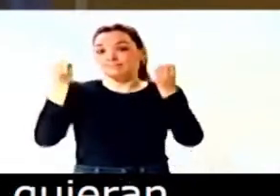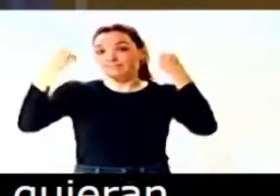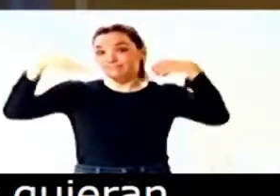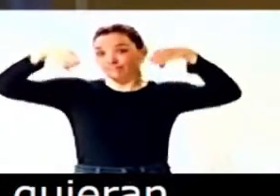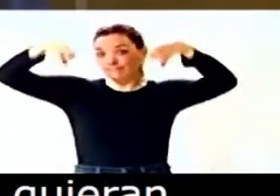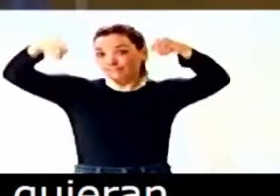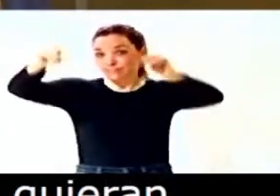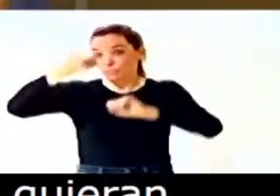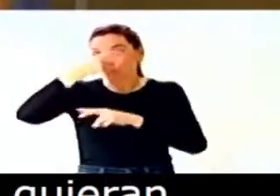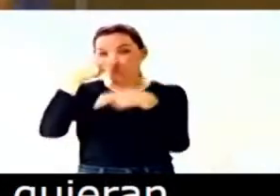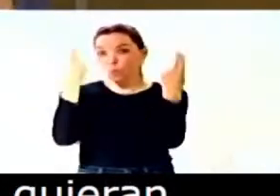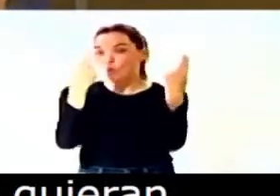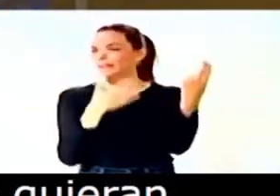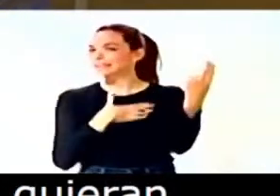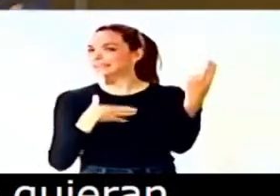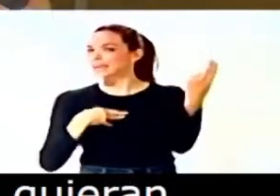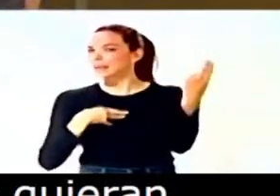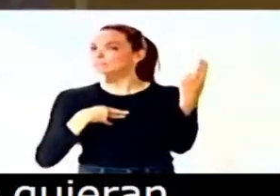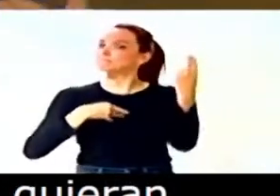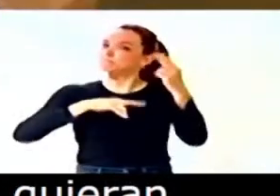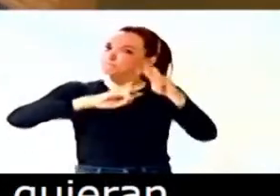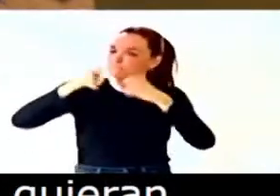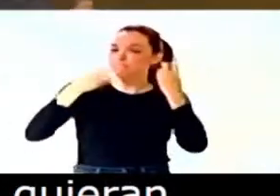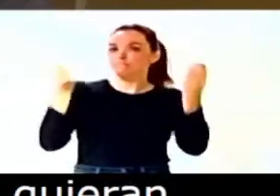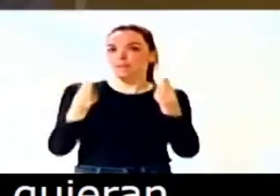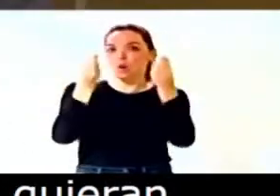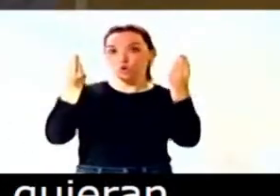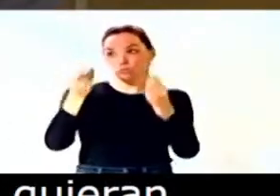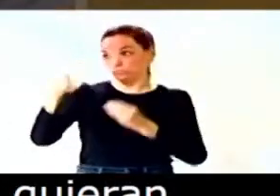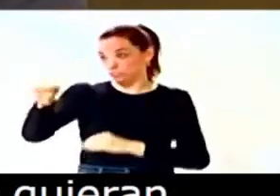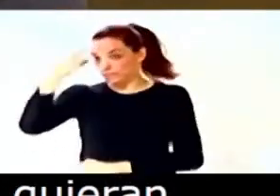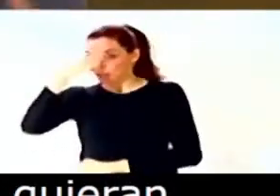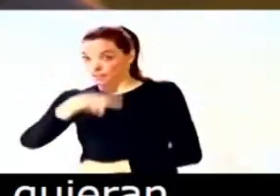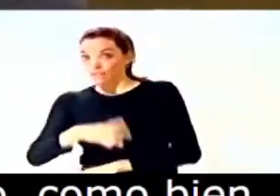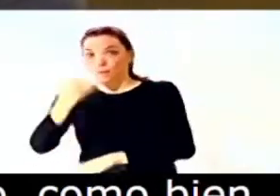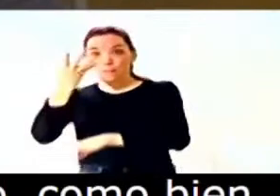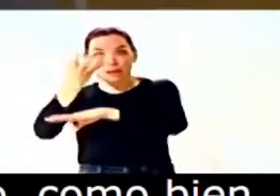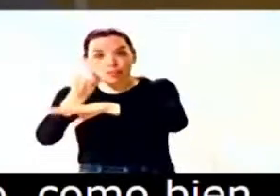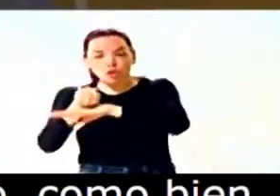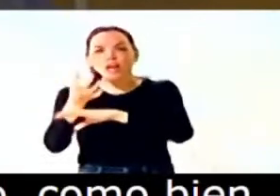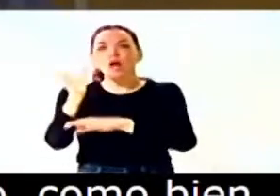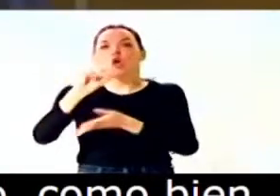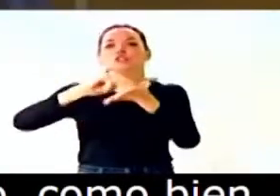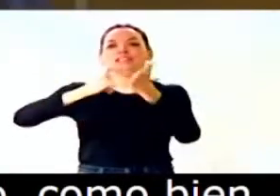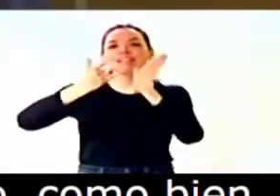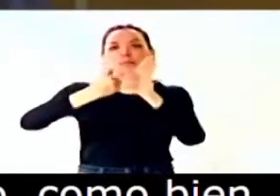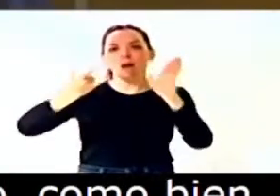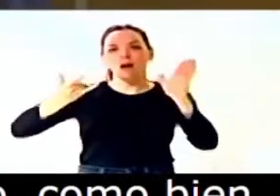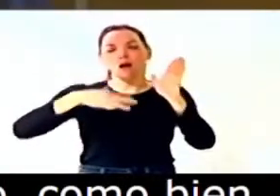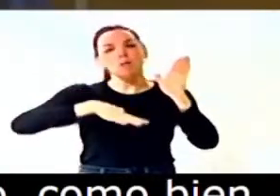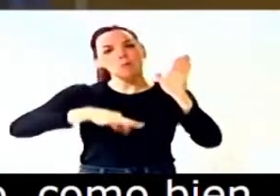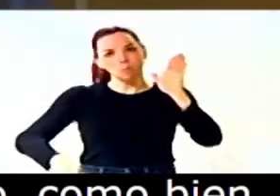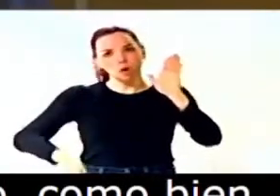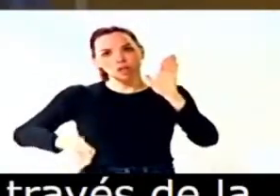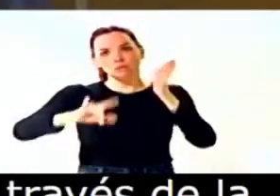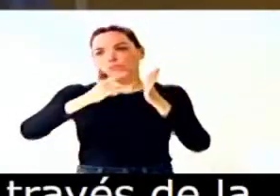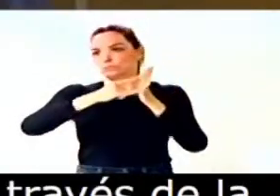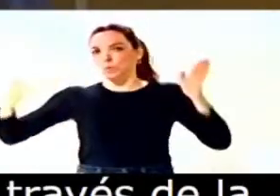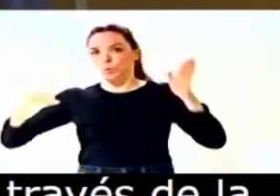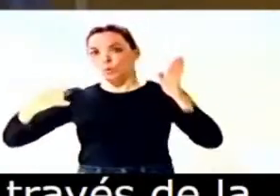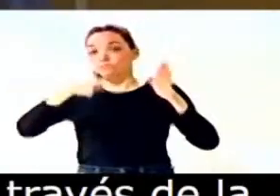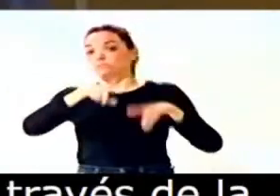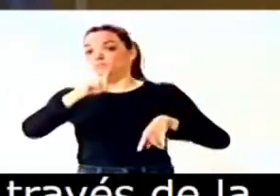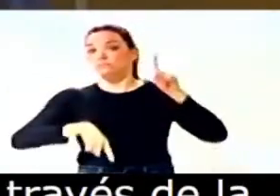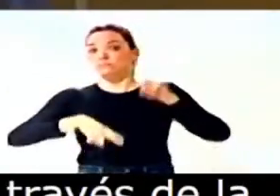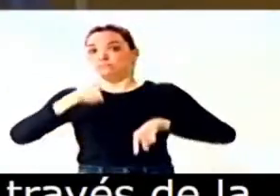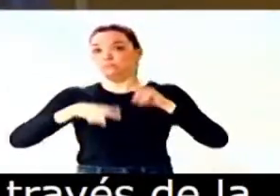que para ello, como bien sabemos, hay sistemas y aplicaciones que a través de la inteligencia artificial, que a través de